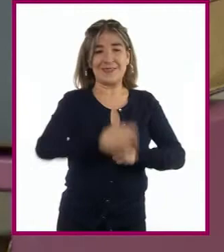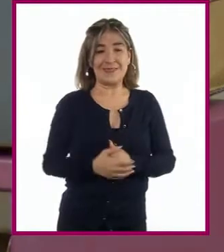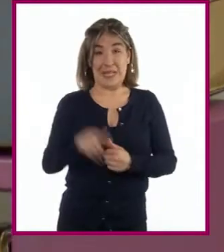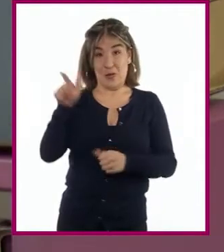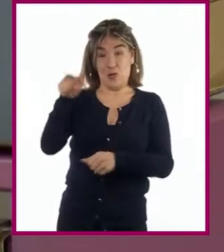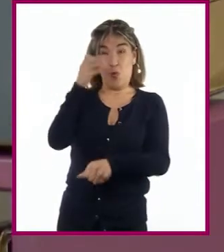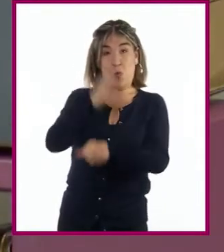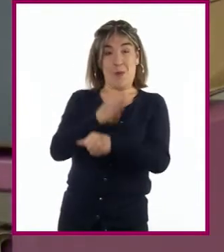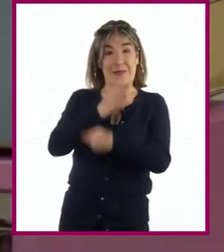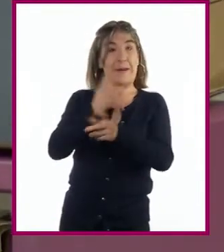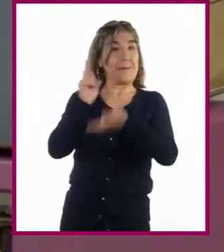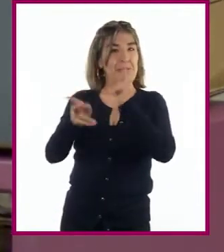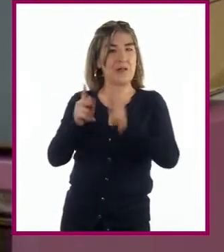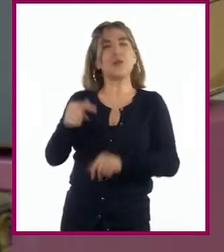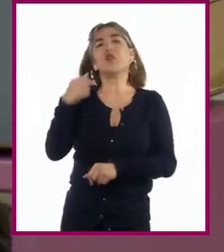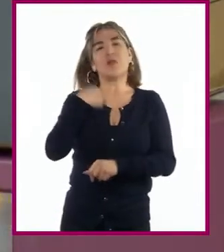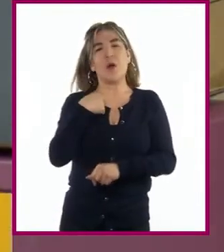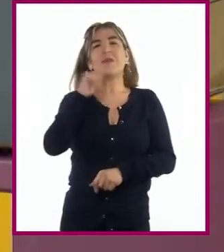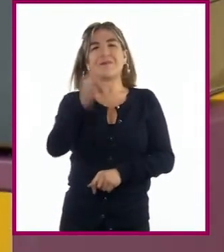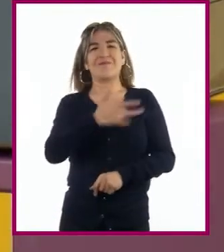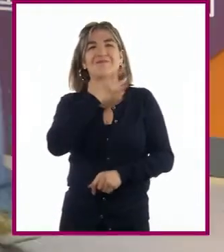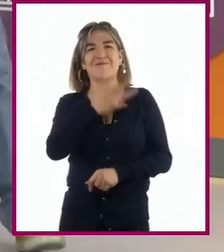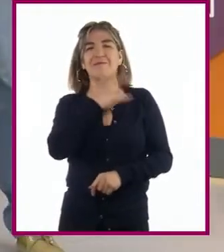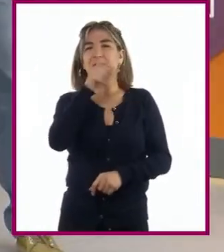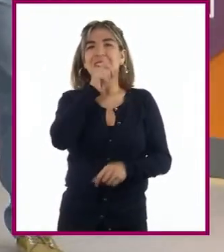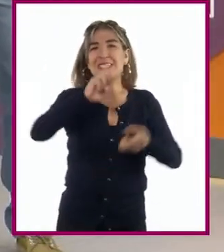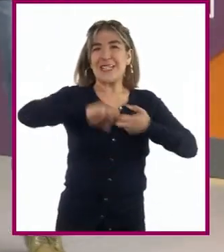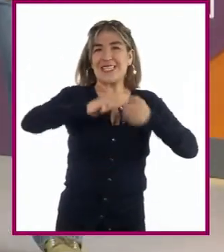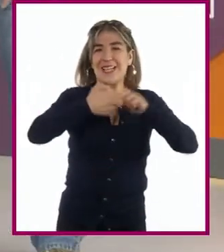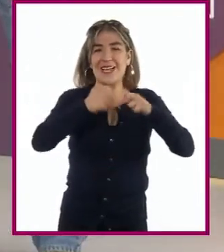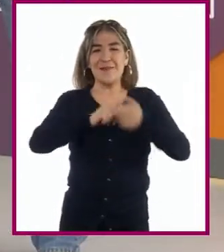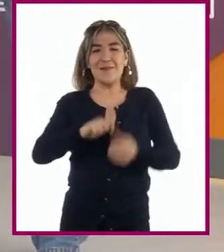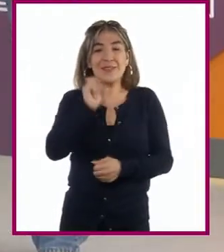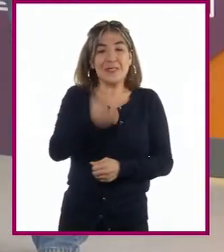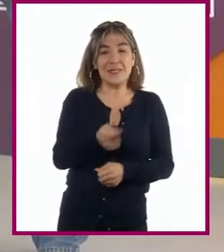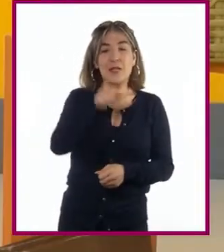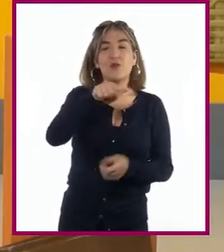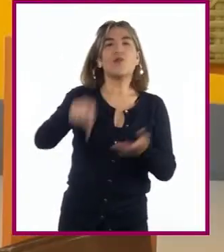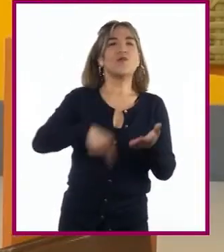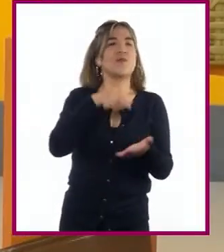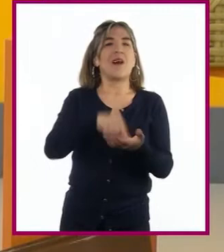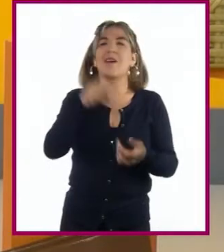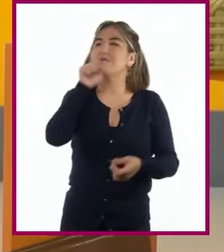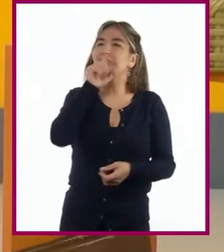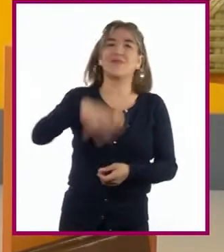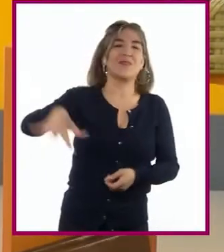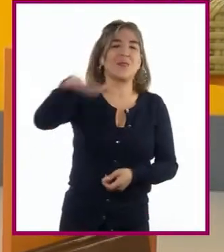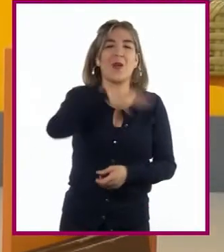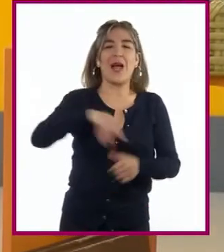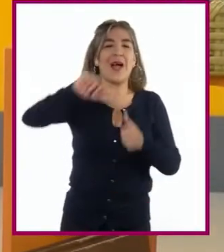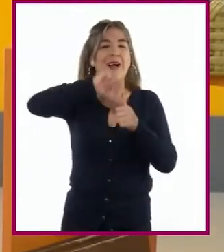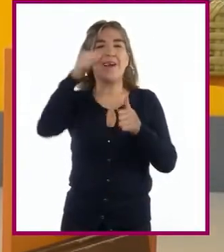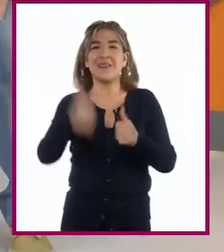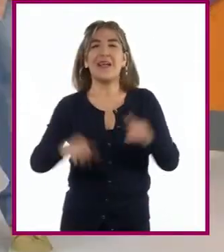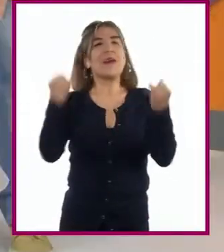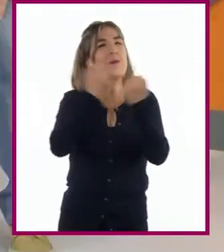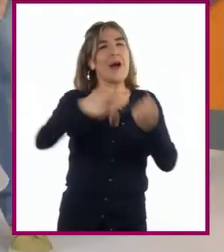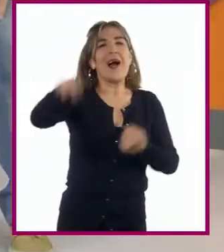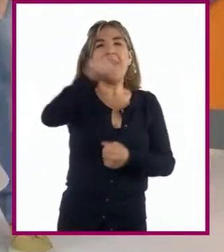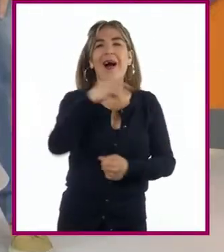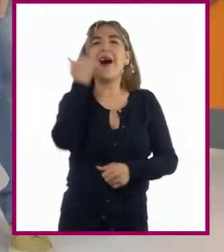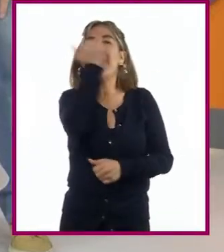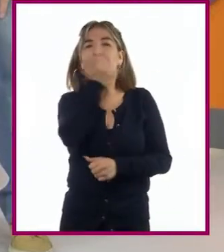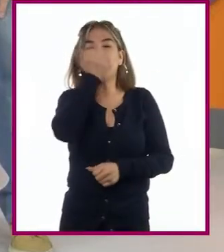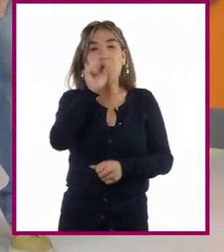estás platicando, como que esa sensación de los nervios, yo creo que les pasa a todos los artistas, al igual que a nuestros alumnos cuando